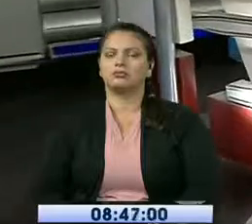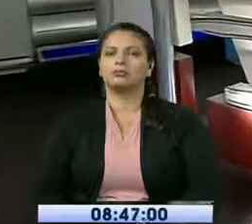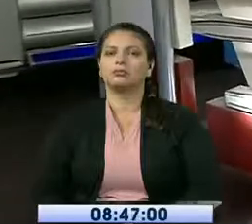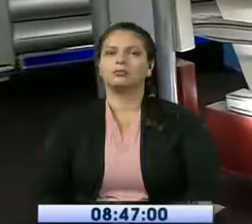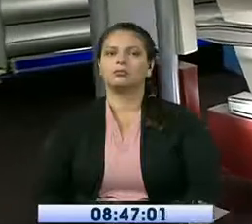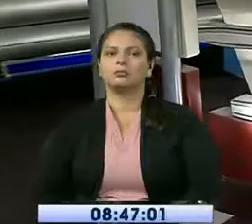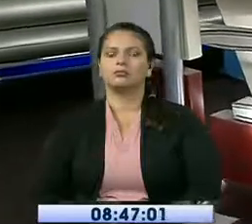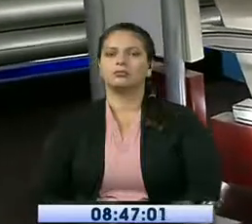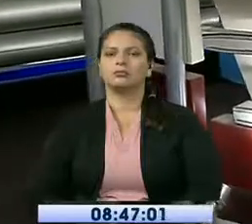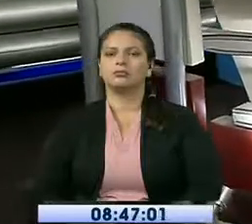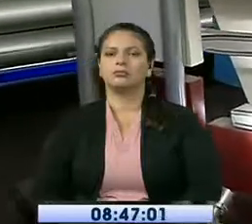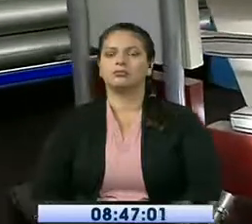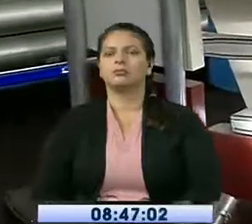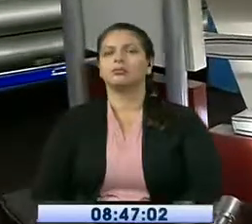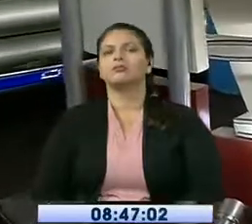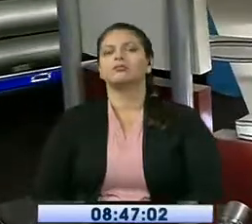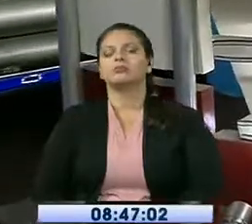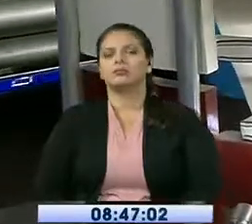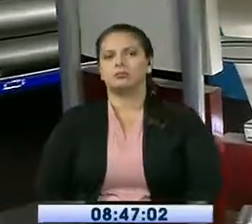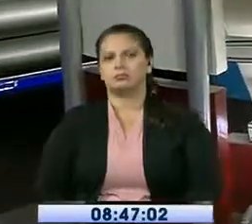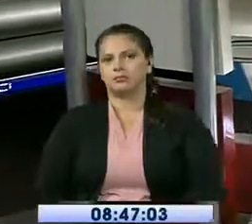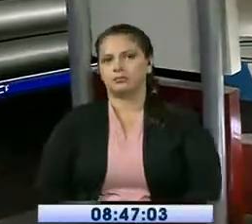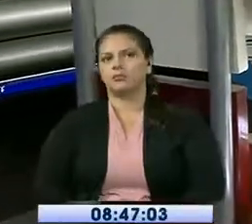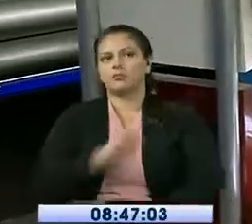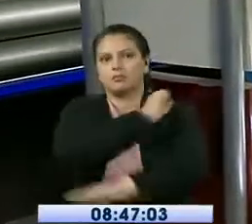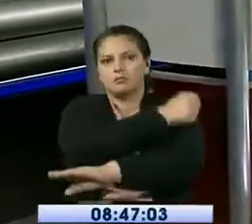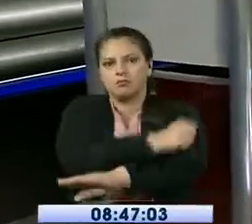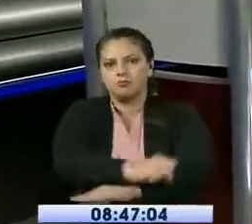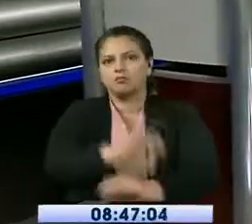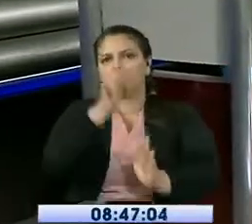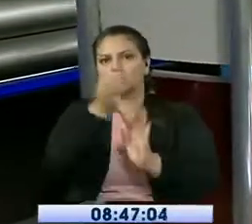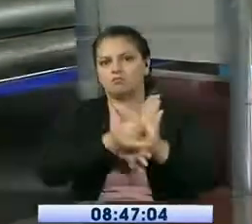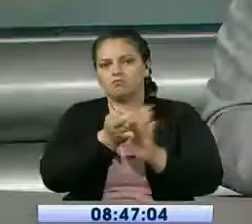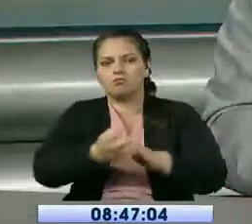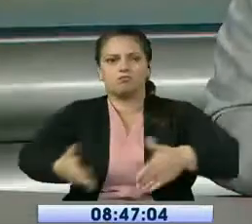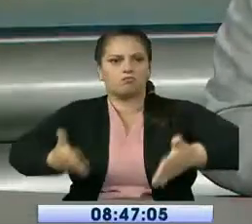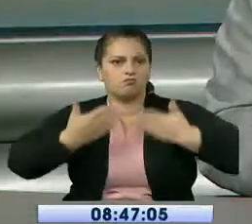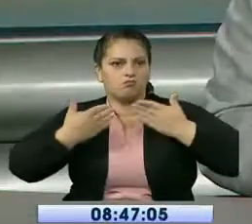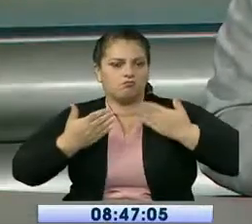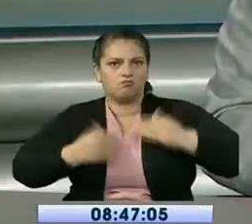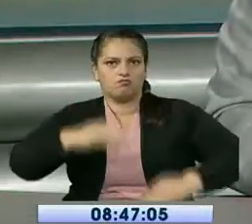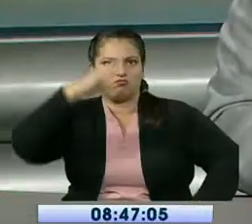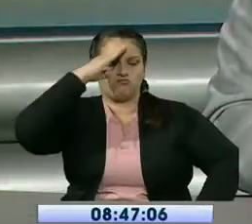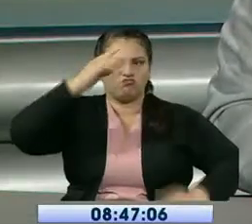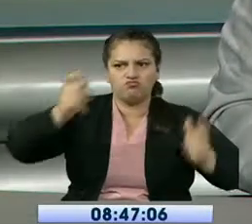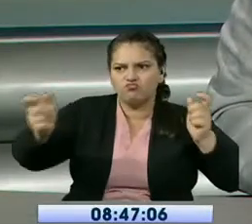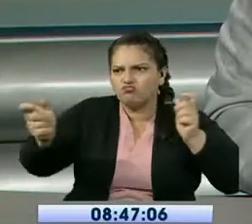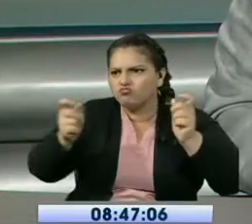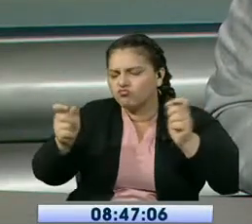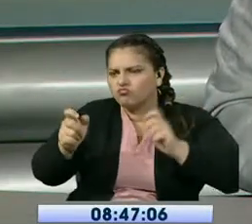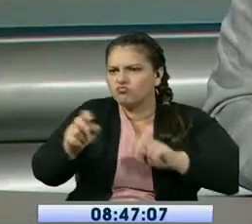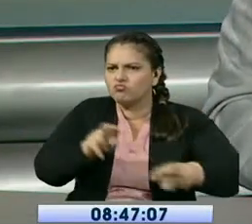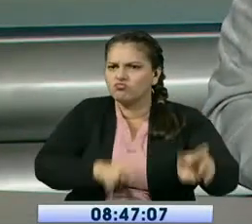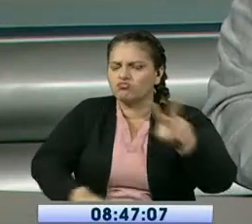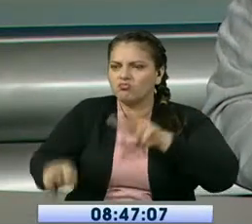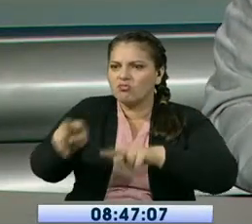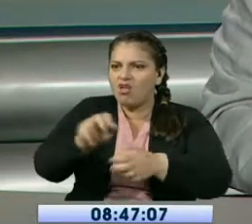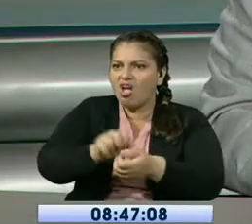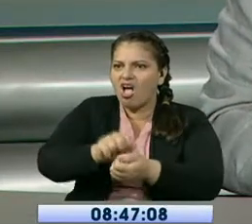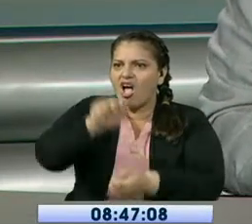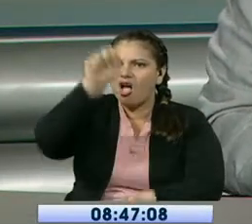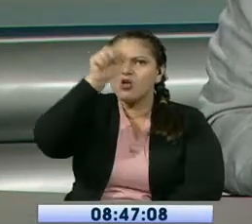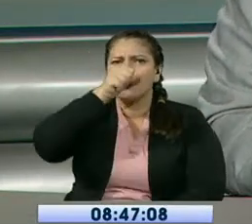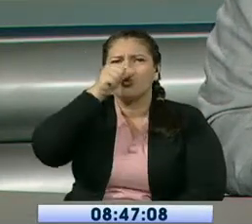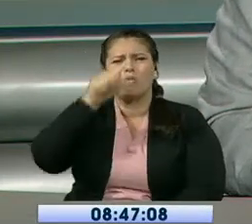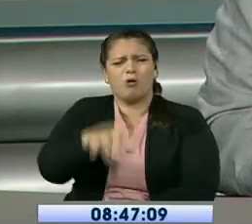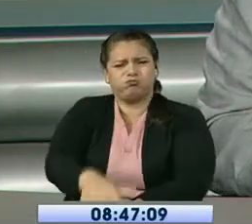La policía antinarcóticos en la zona 8 incautó un gran cargamento de droga que iba a ser distribuido para el narcotráfico en Guayaquil y ciudades